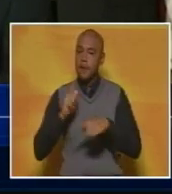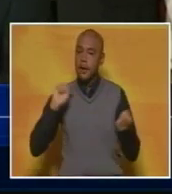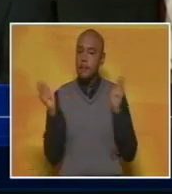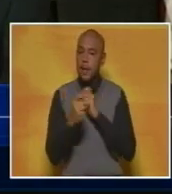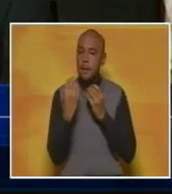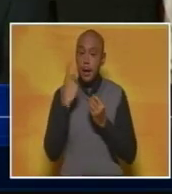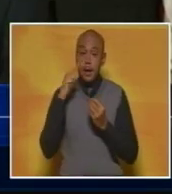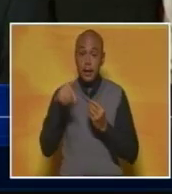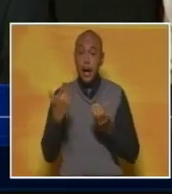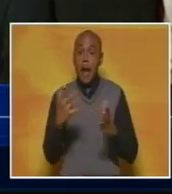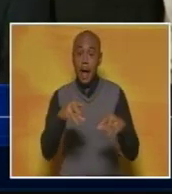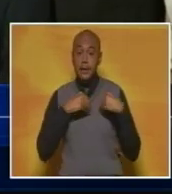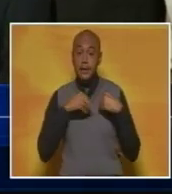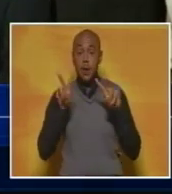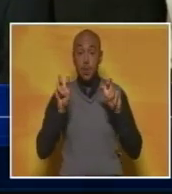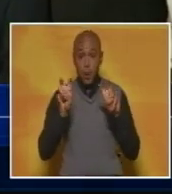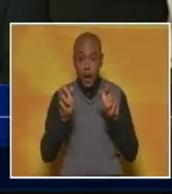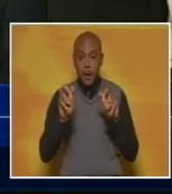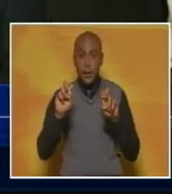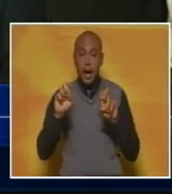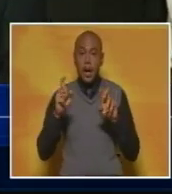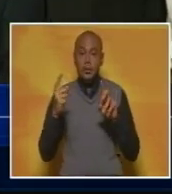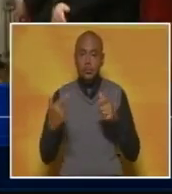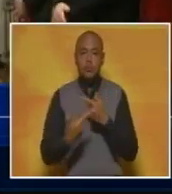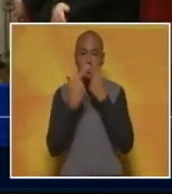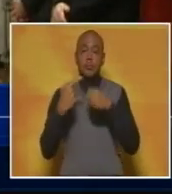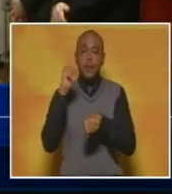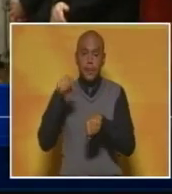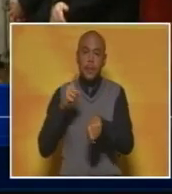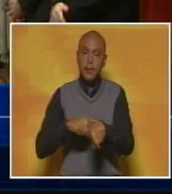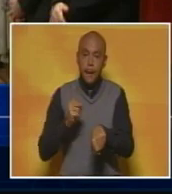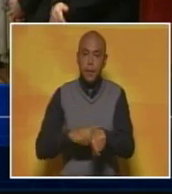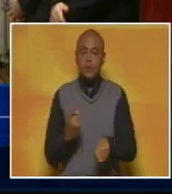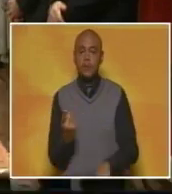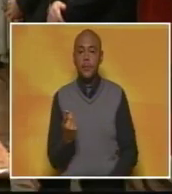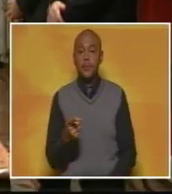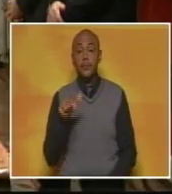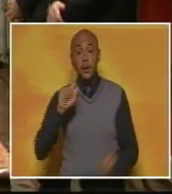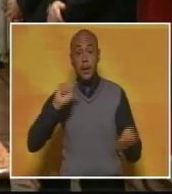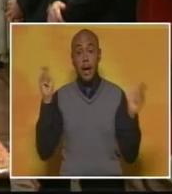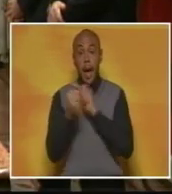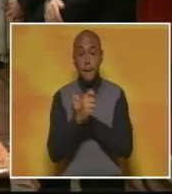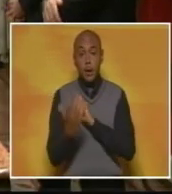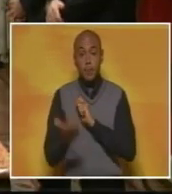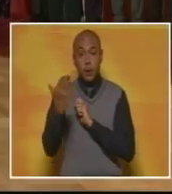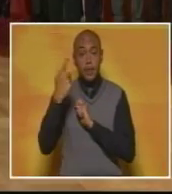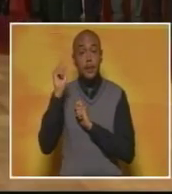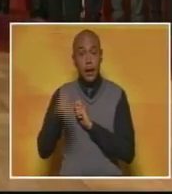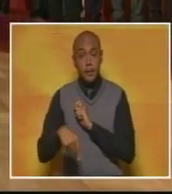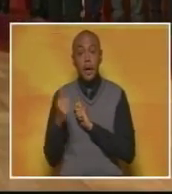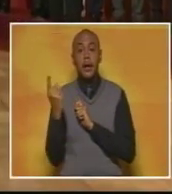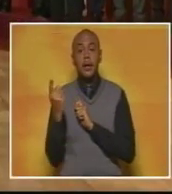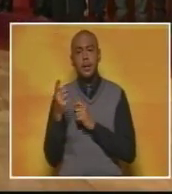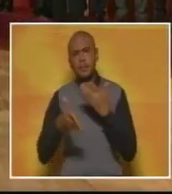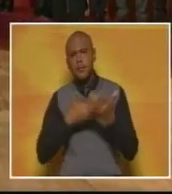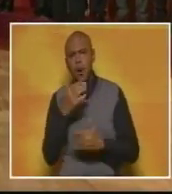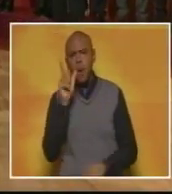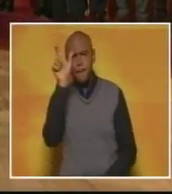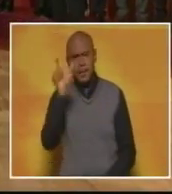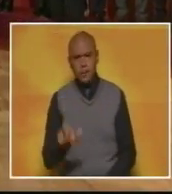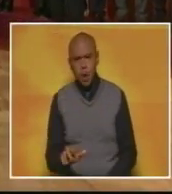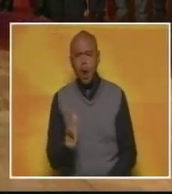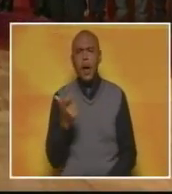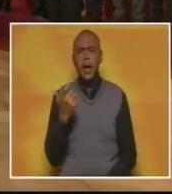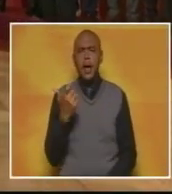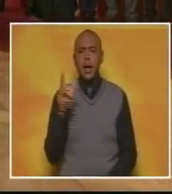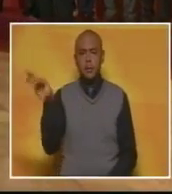enfrentar estos nuevos desafíos y estos nuevos tiempos. Entre los cambios más notables destaca Gonzalo Blumel, quien asumirá